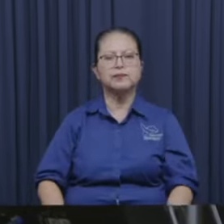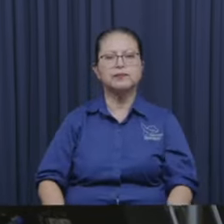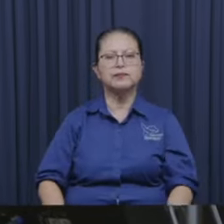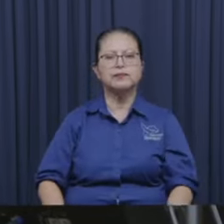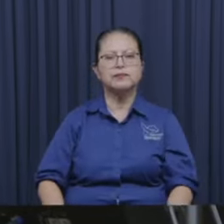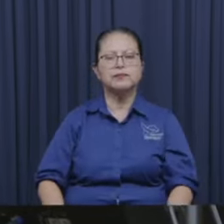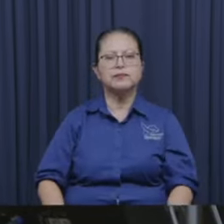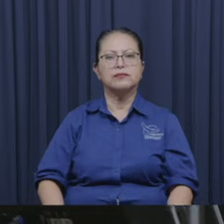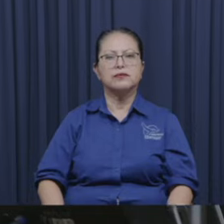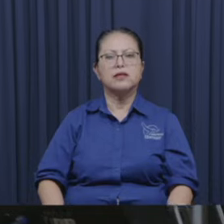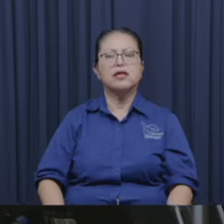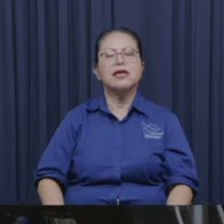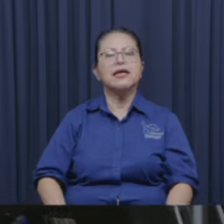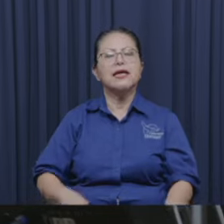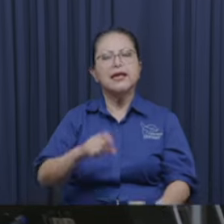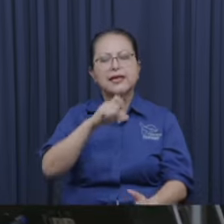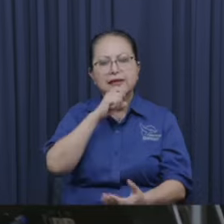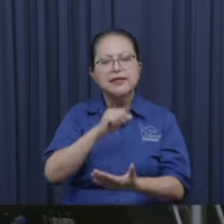haga